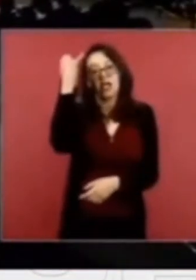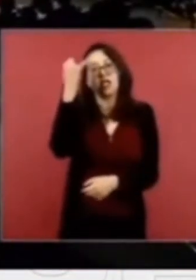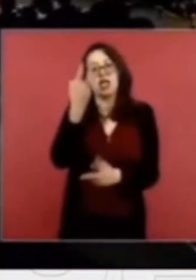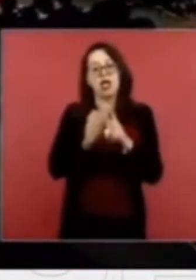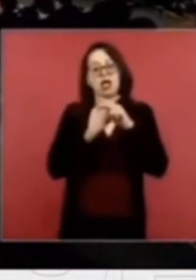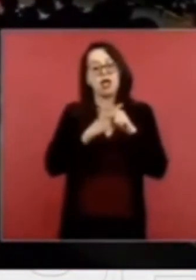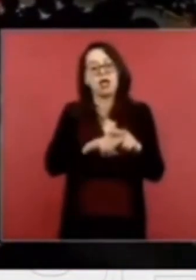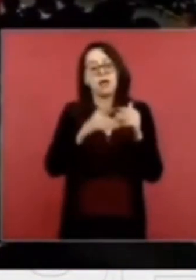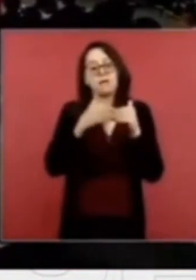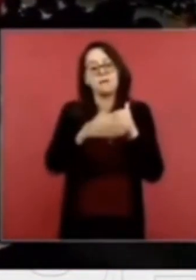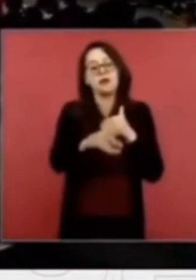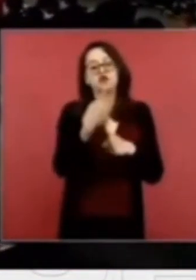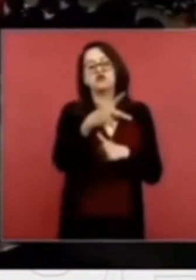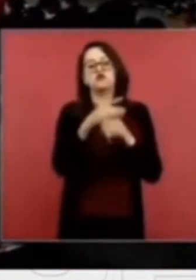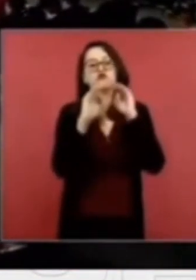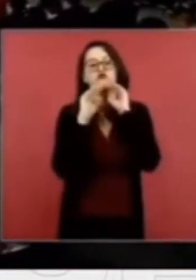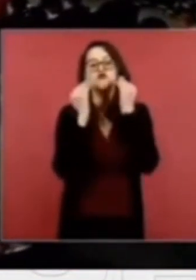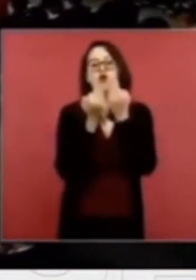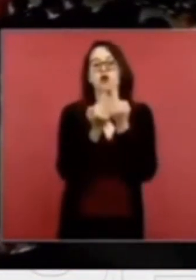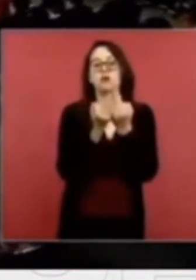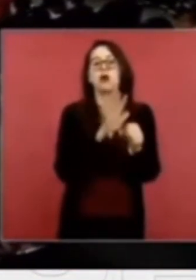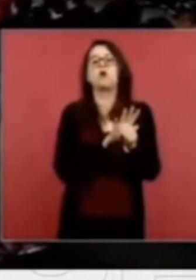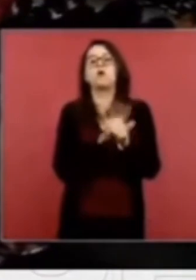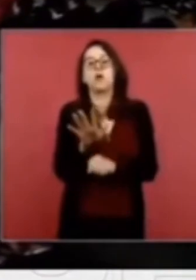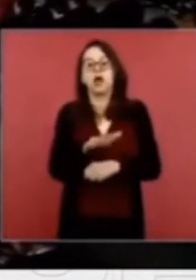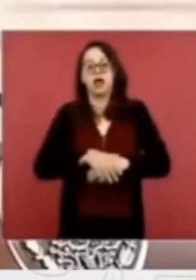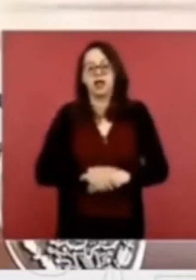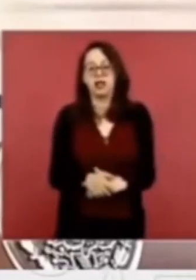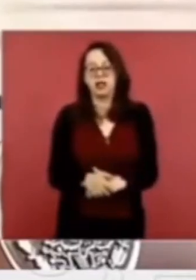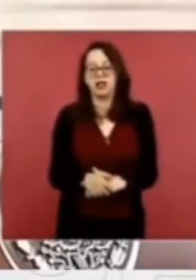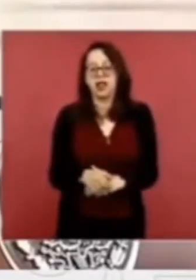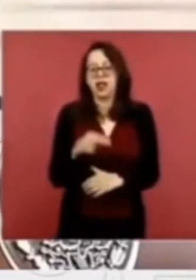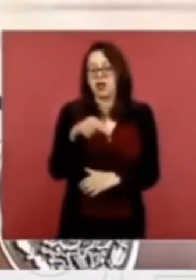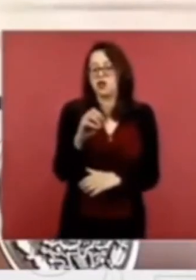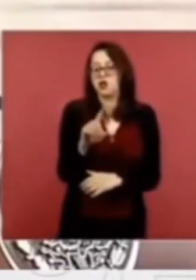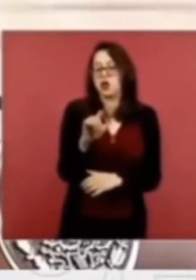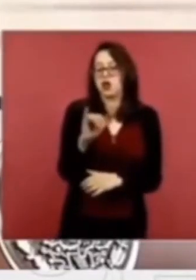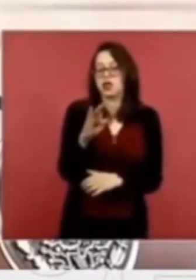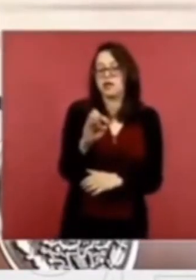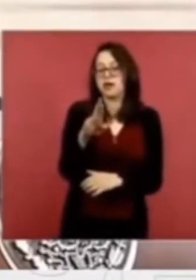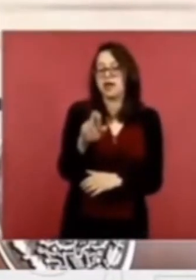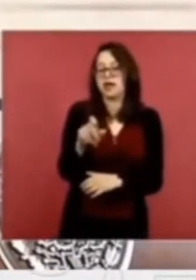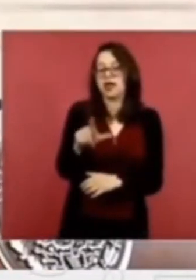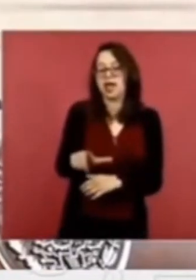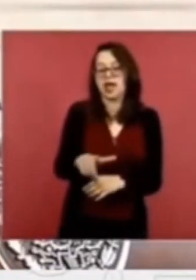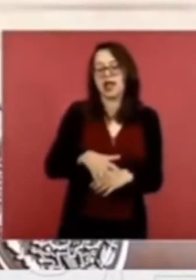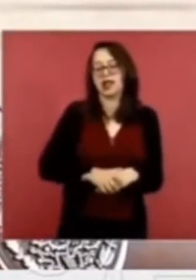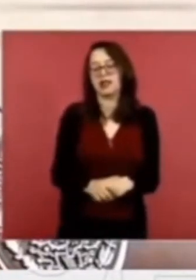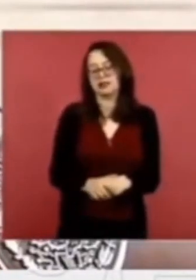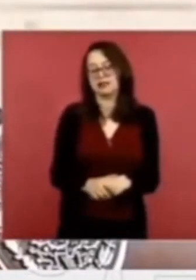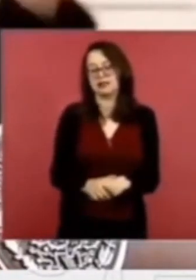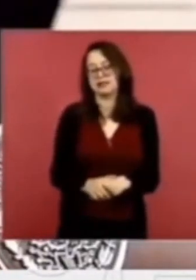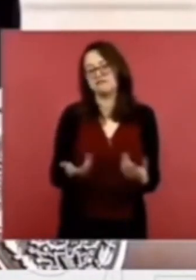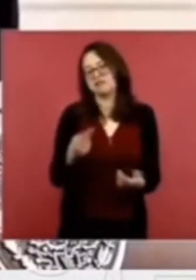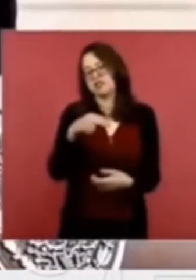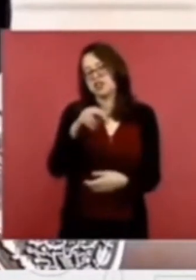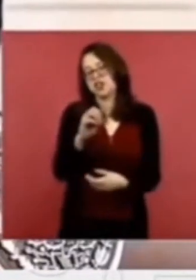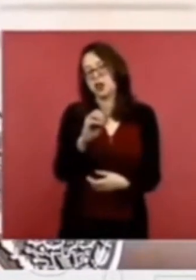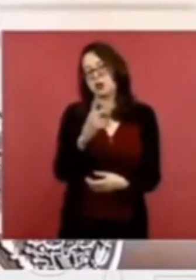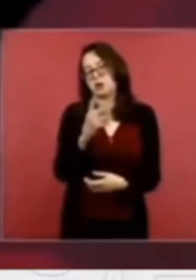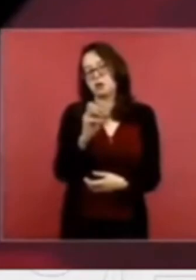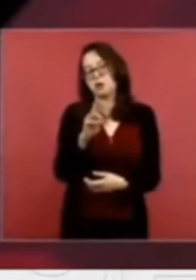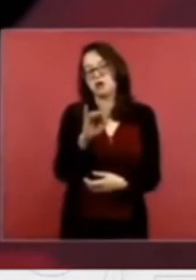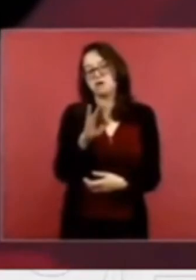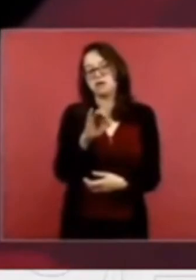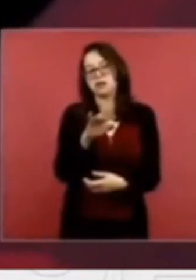parte de la política neoliberal o neoporfirista que consistió